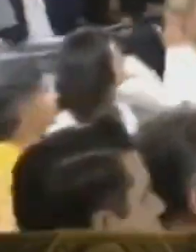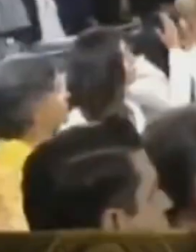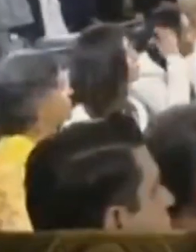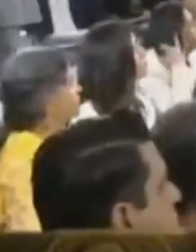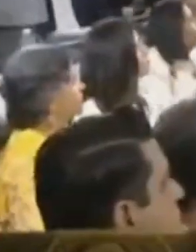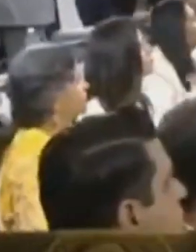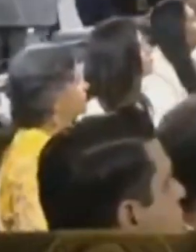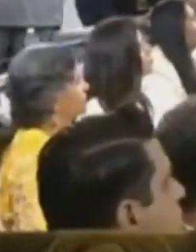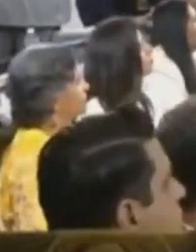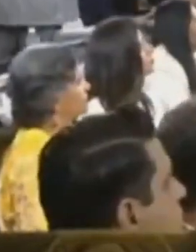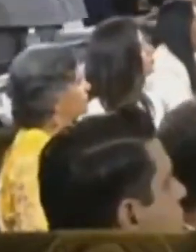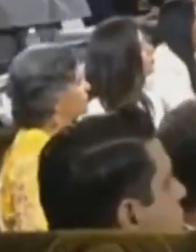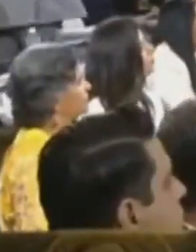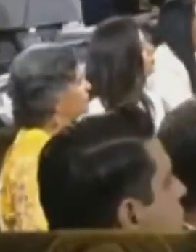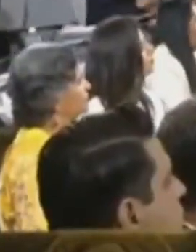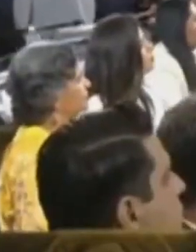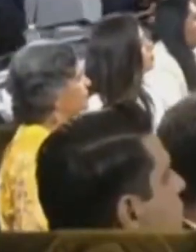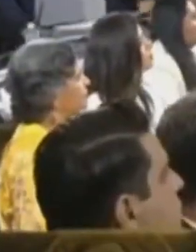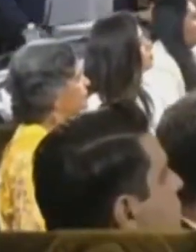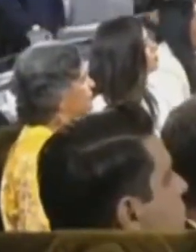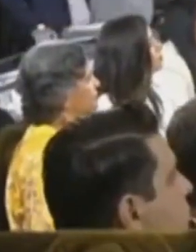Yo creo que más abajo.